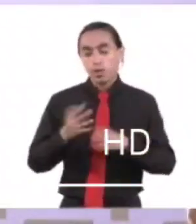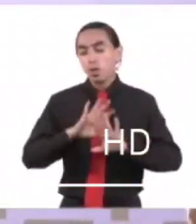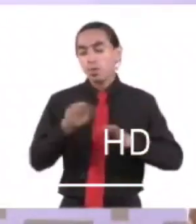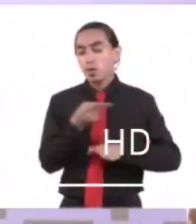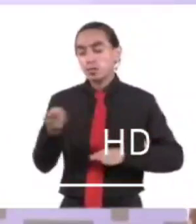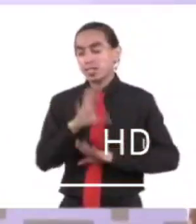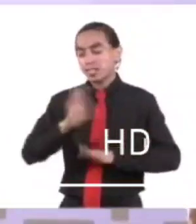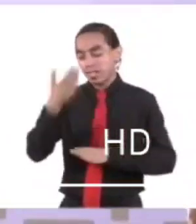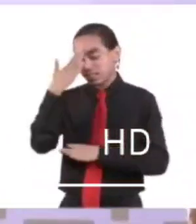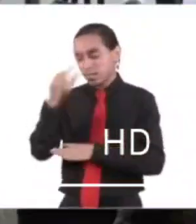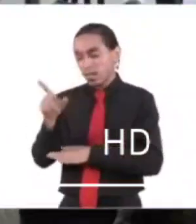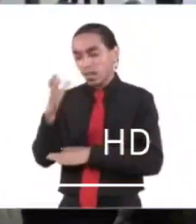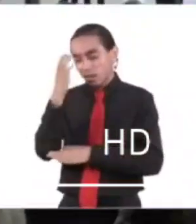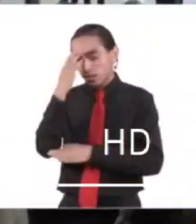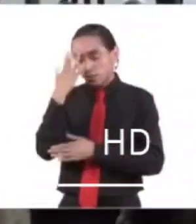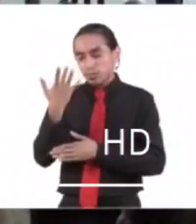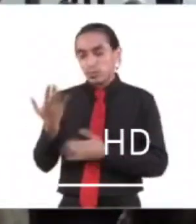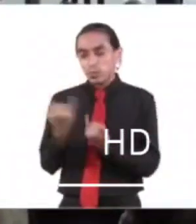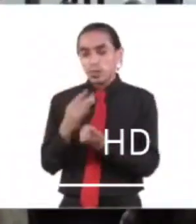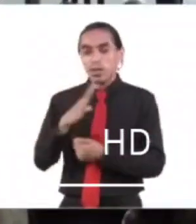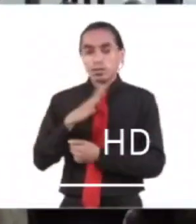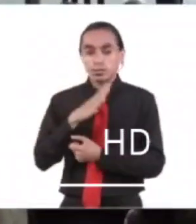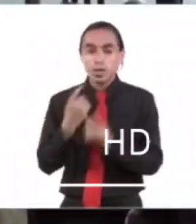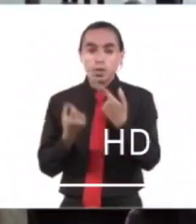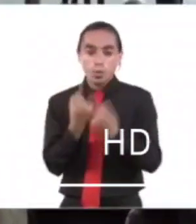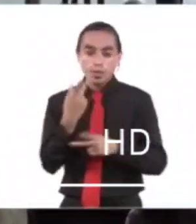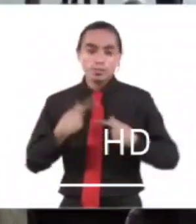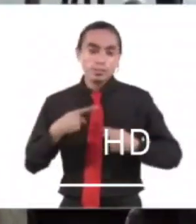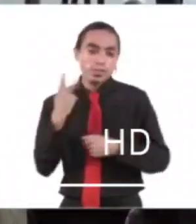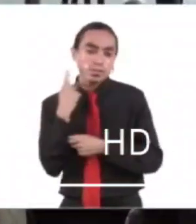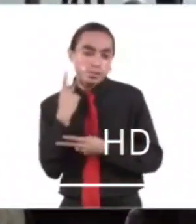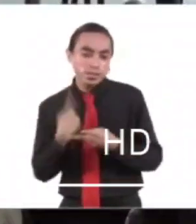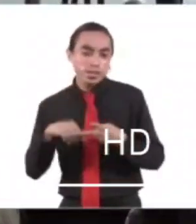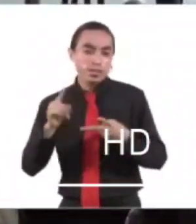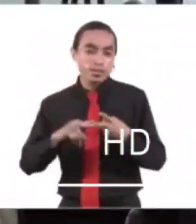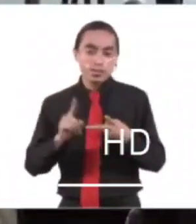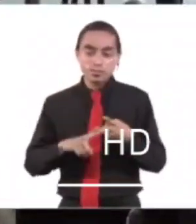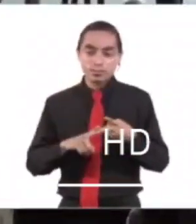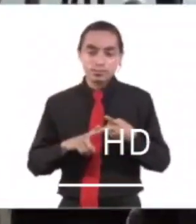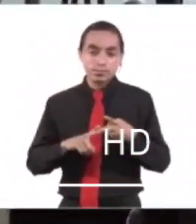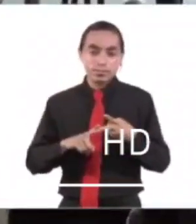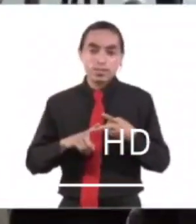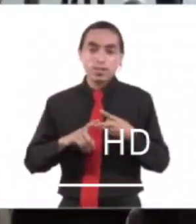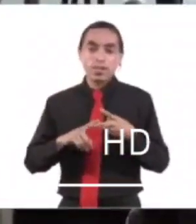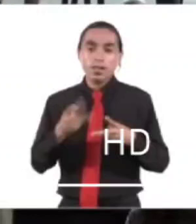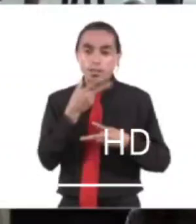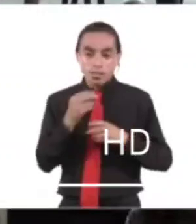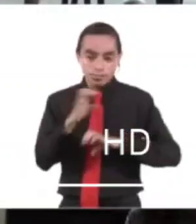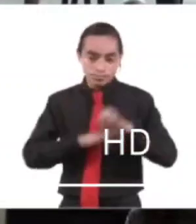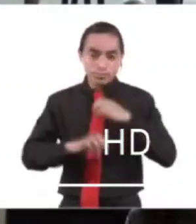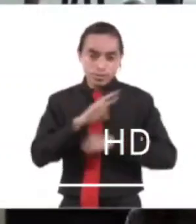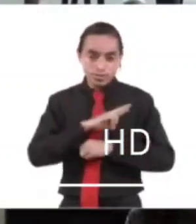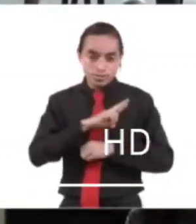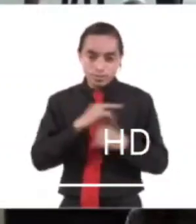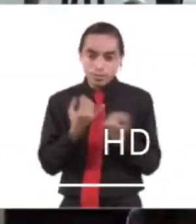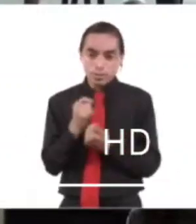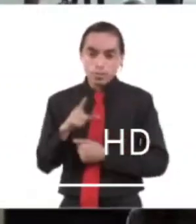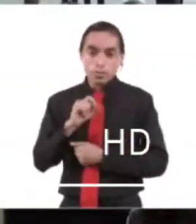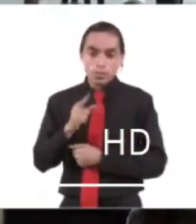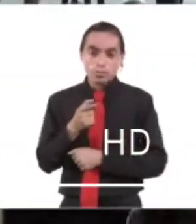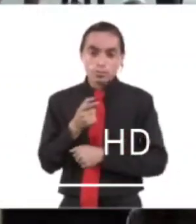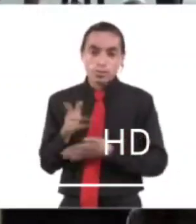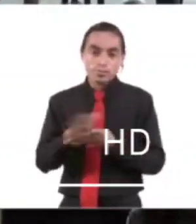testimonio, pues con las élites de la cultura, de la política, los grandes empresarios, pero al mismo tiempo con el más